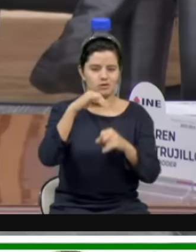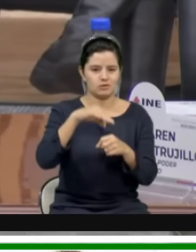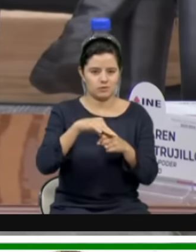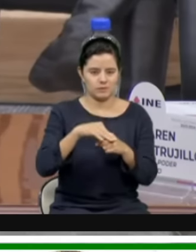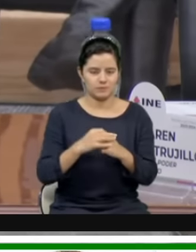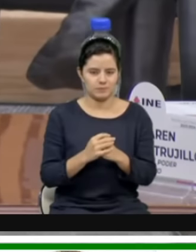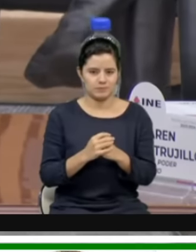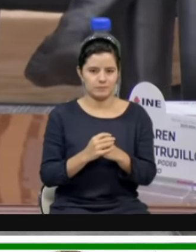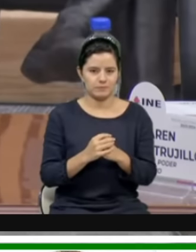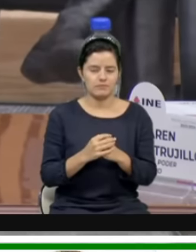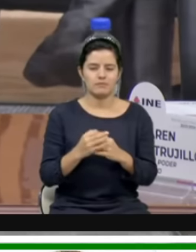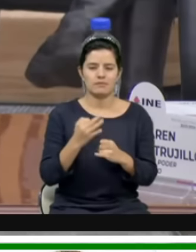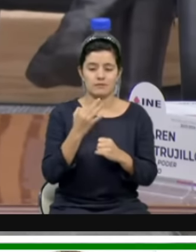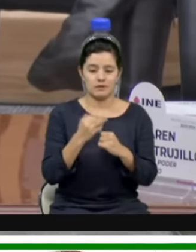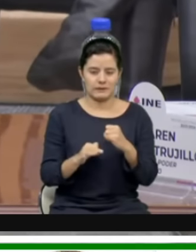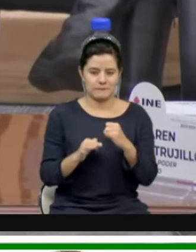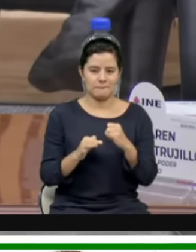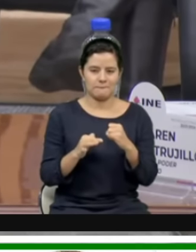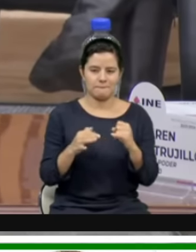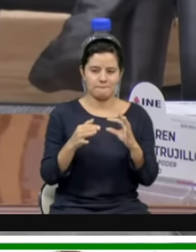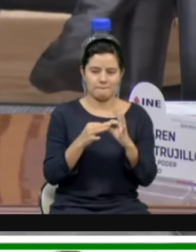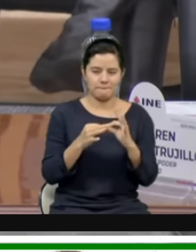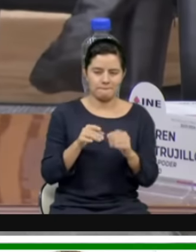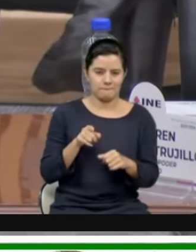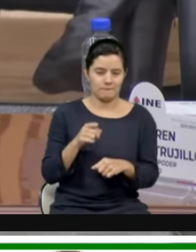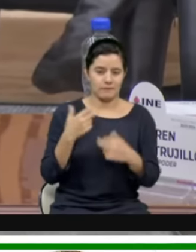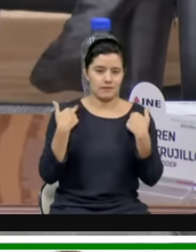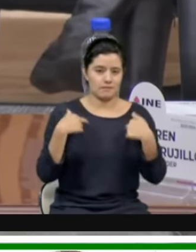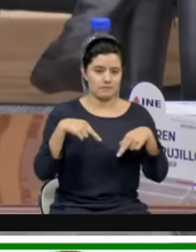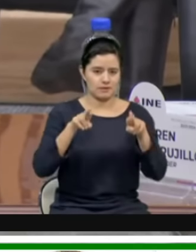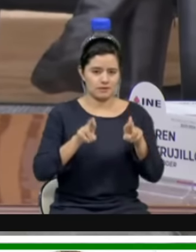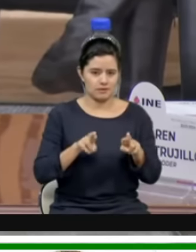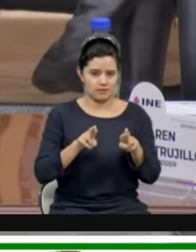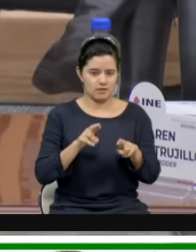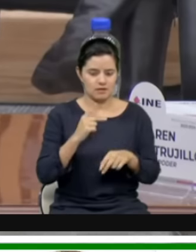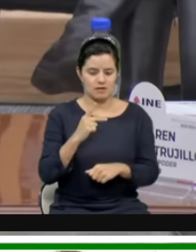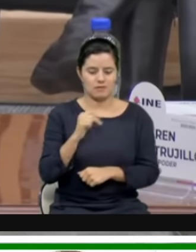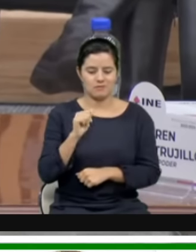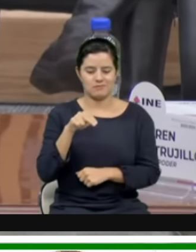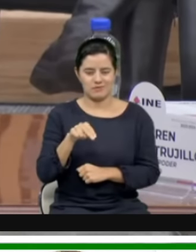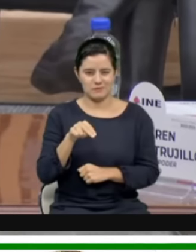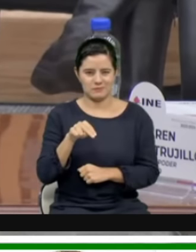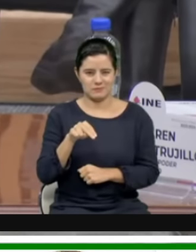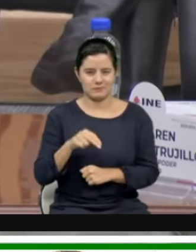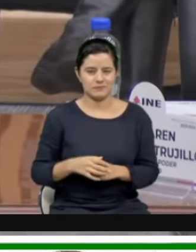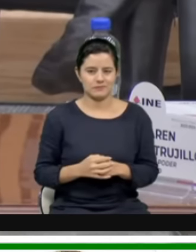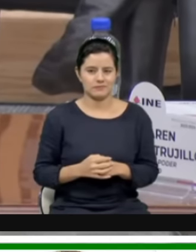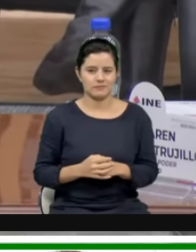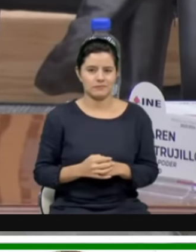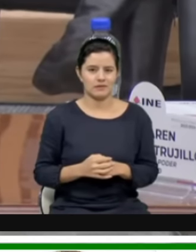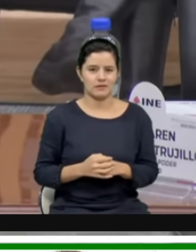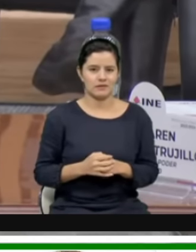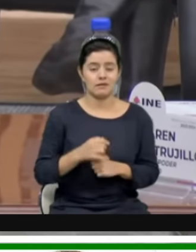y finalmente pues decirle aquí a mi par representante de Acción Nacional pues esta es